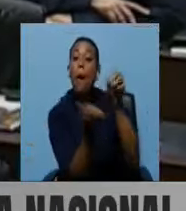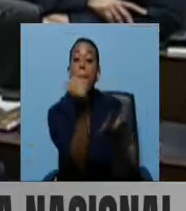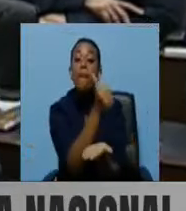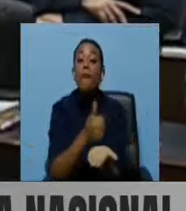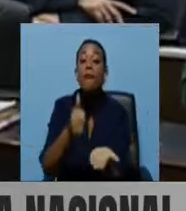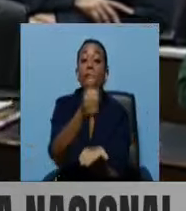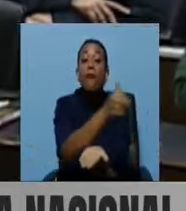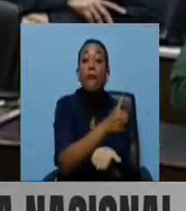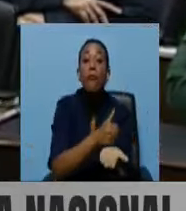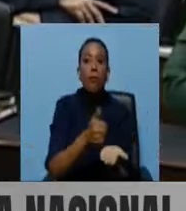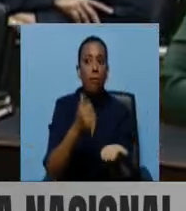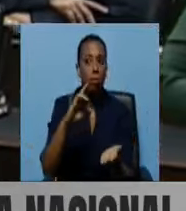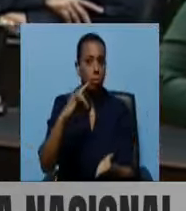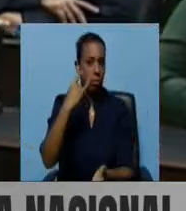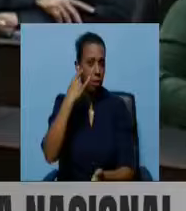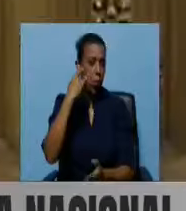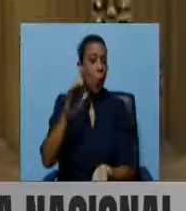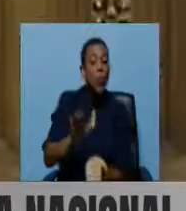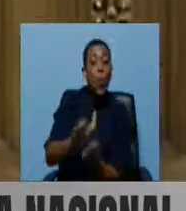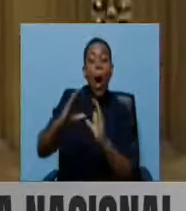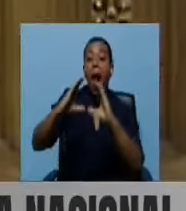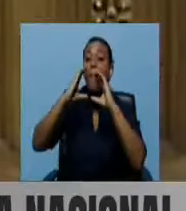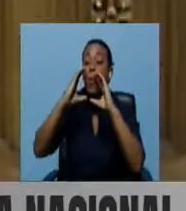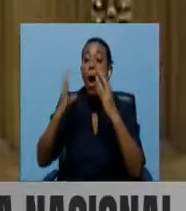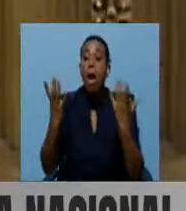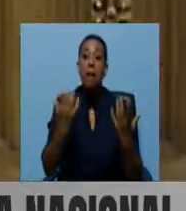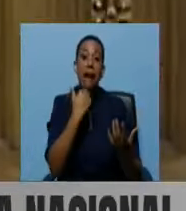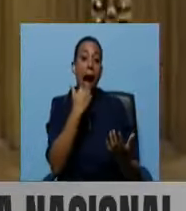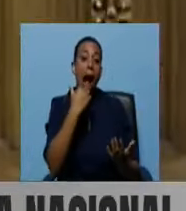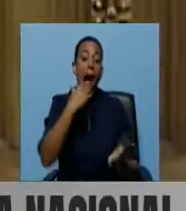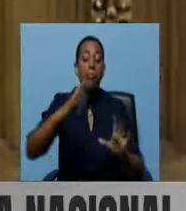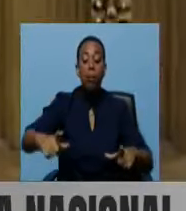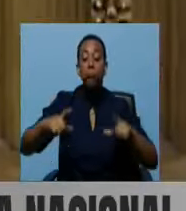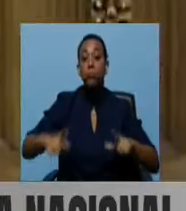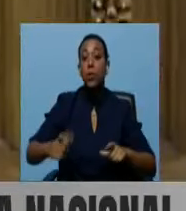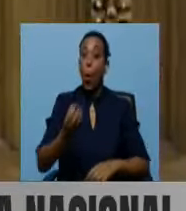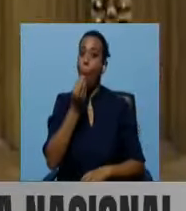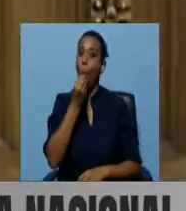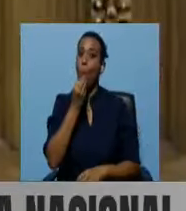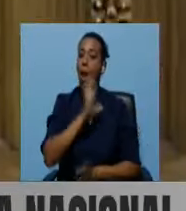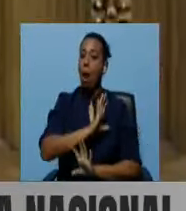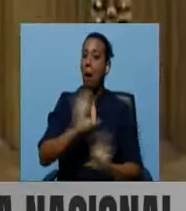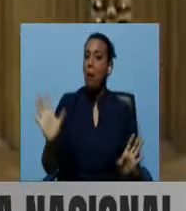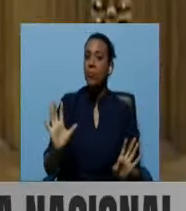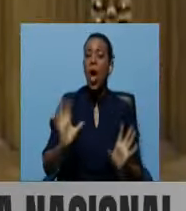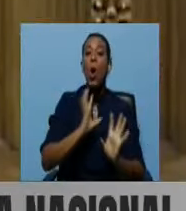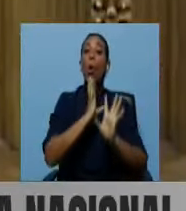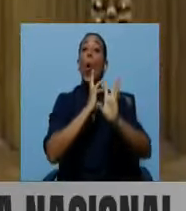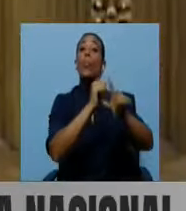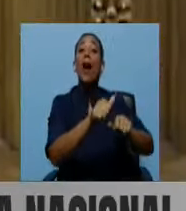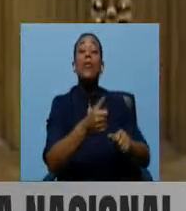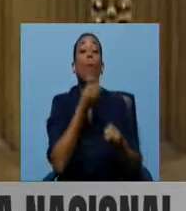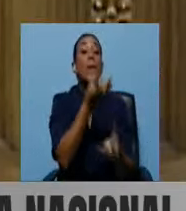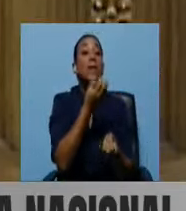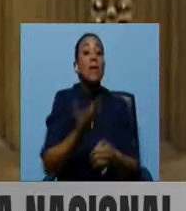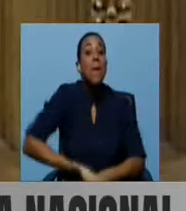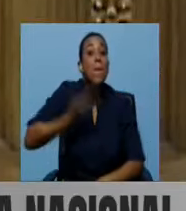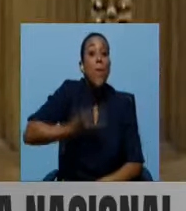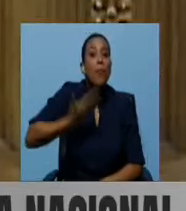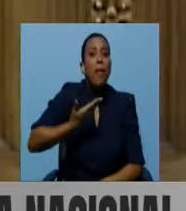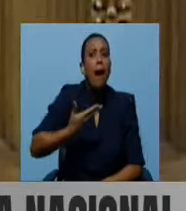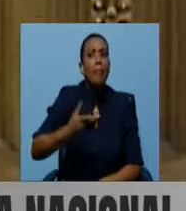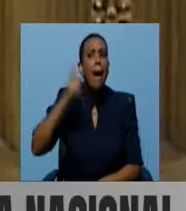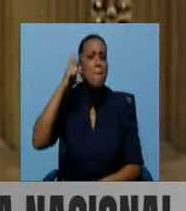y terminamos con quizás una hamburguesa o algún platillo de moda y contando un mensaje